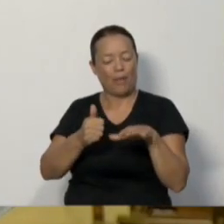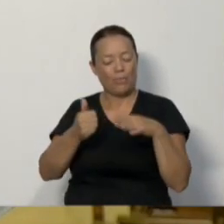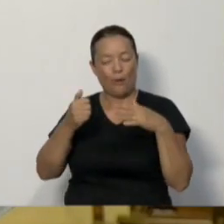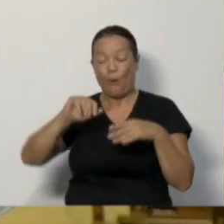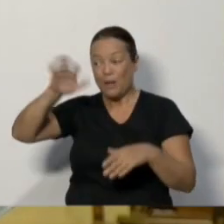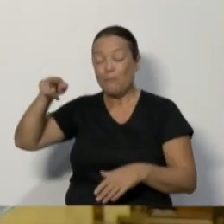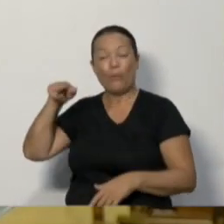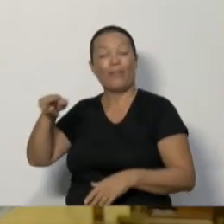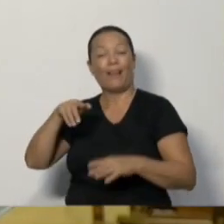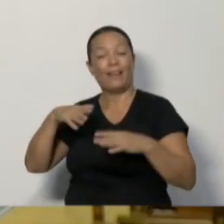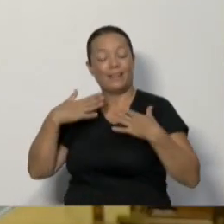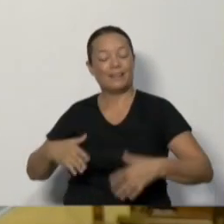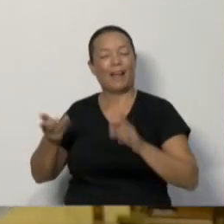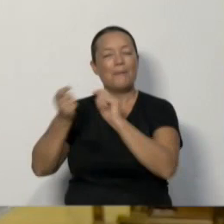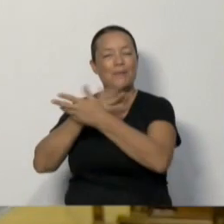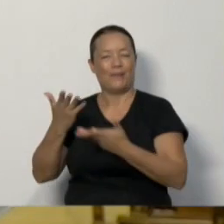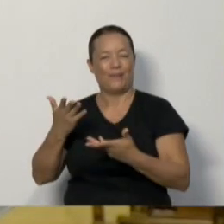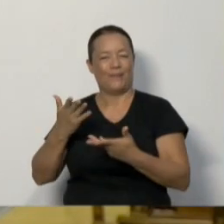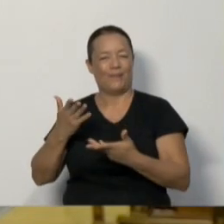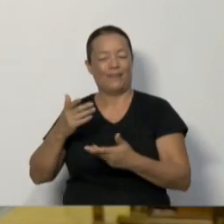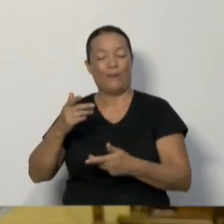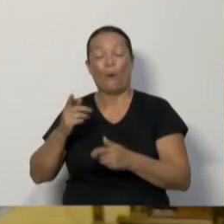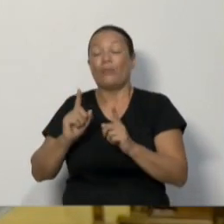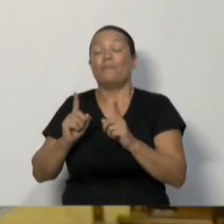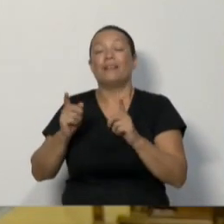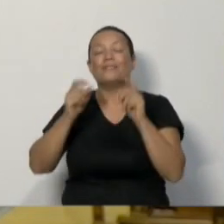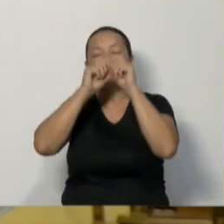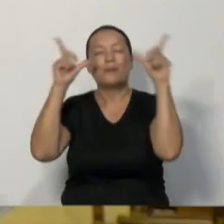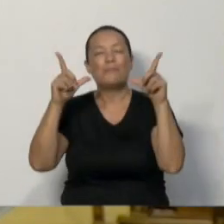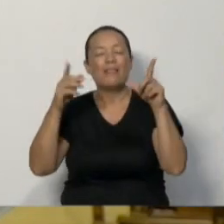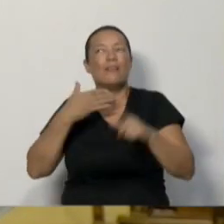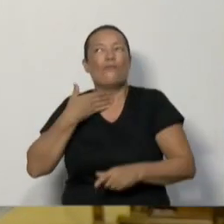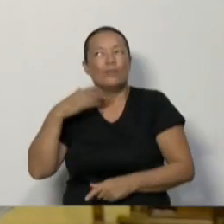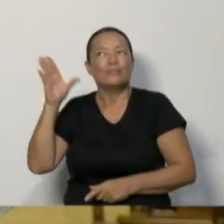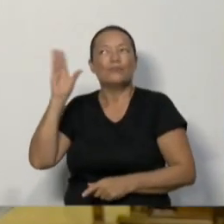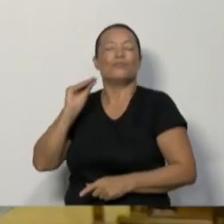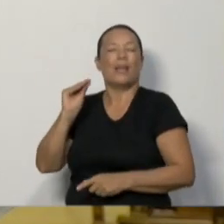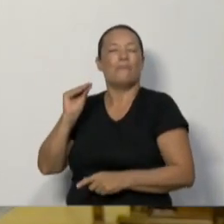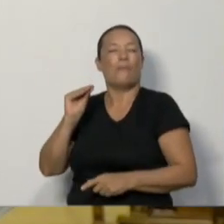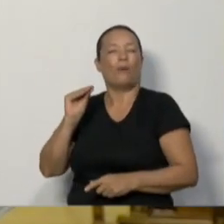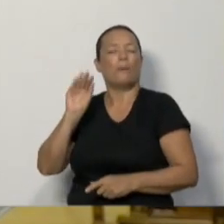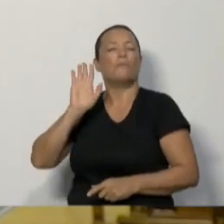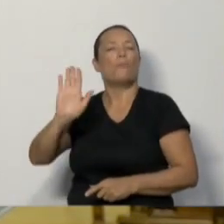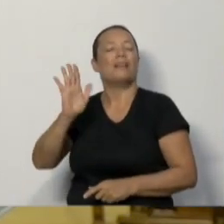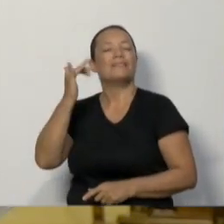transfiguró. O quizá nos sorprenda y escuchemos su voz, que nos hace una